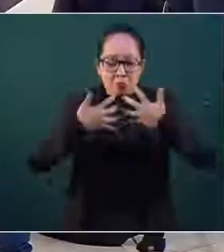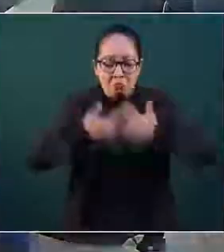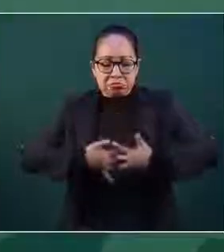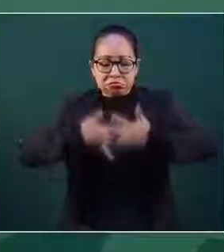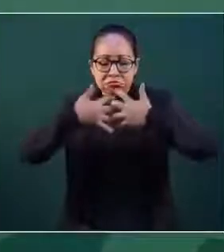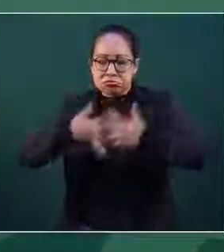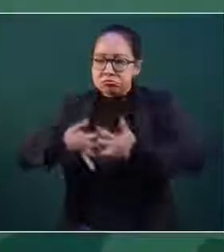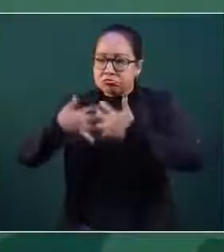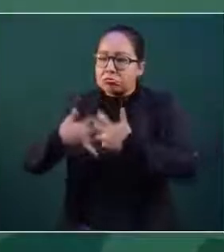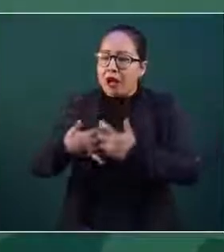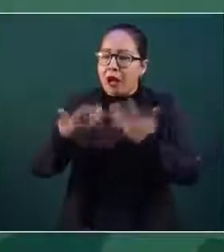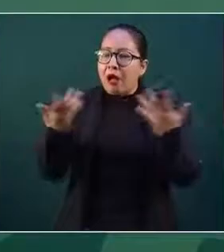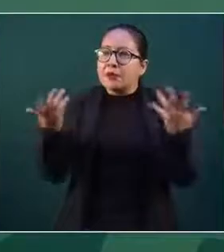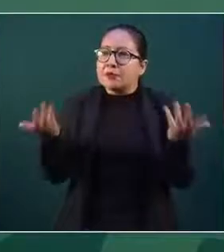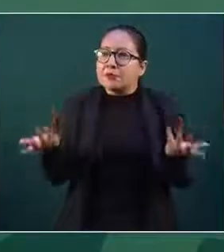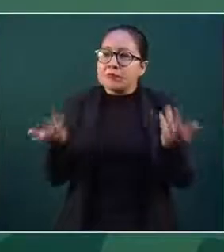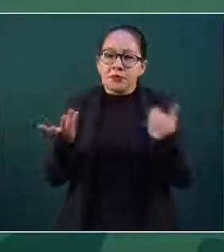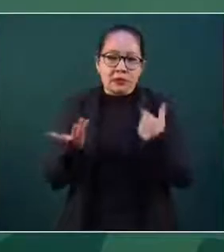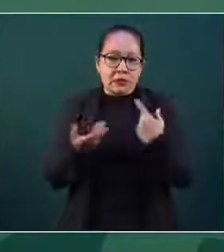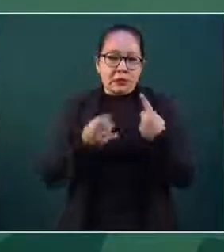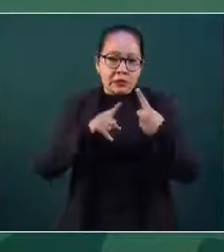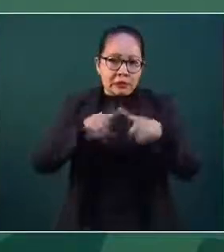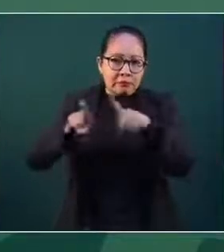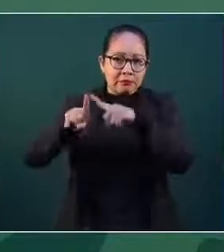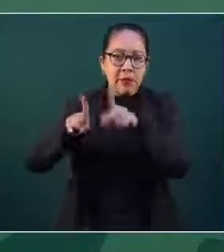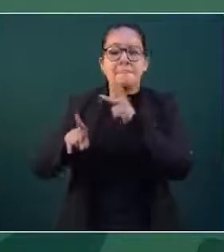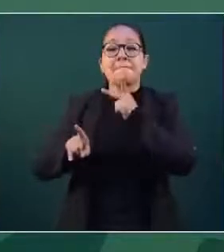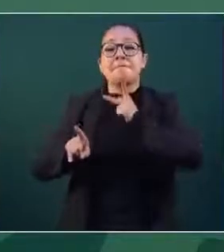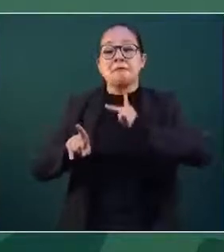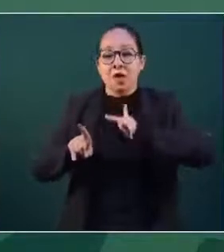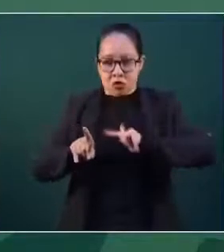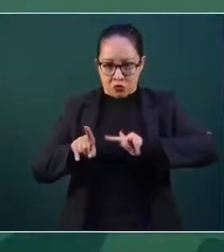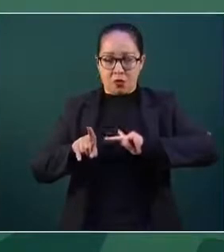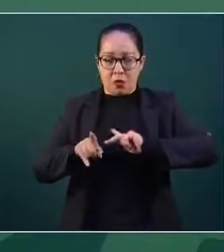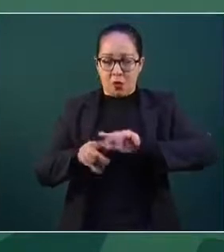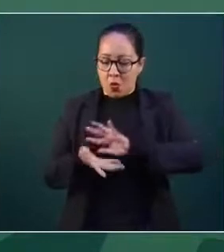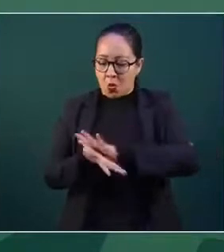productores de estos derivados del petróleo,